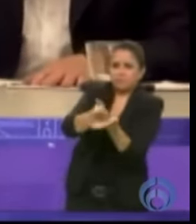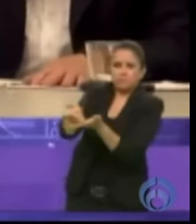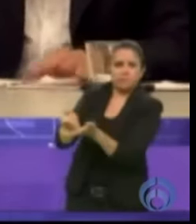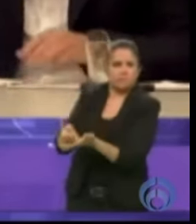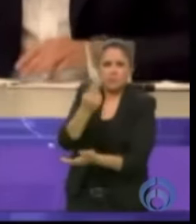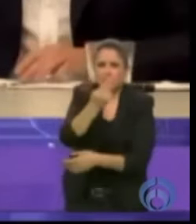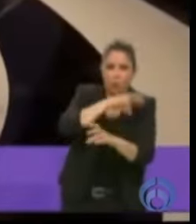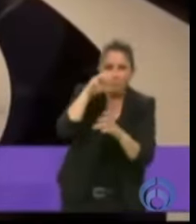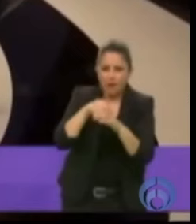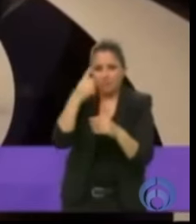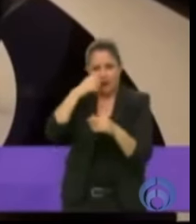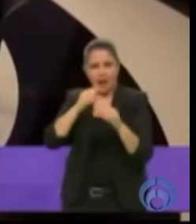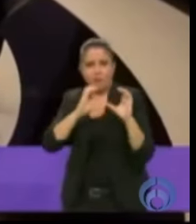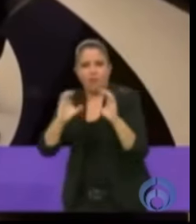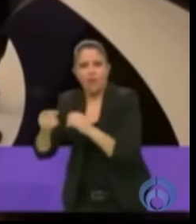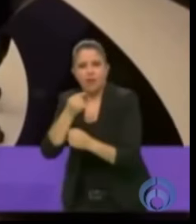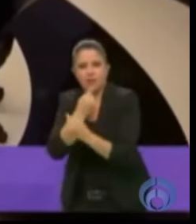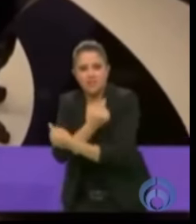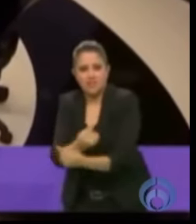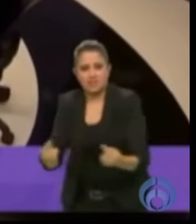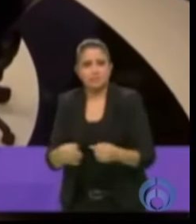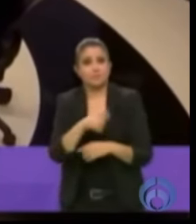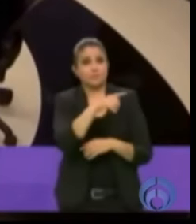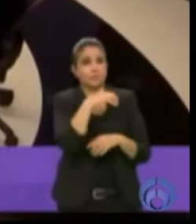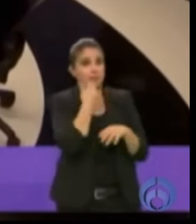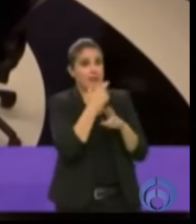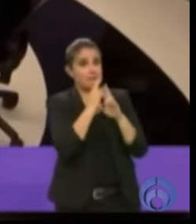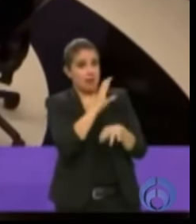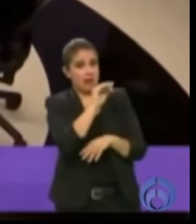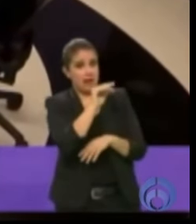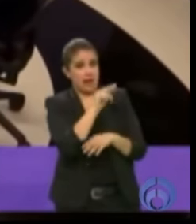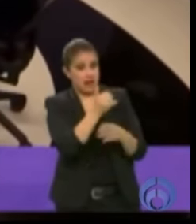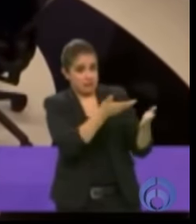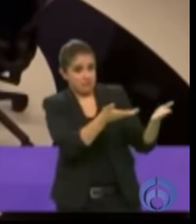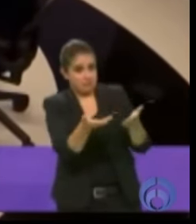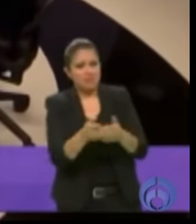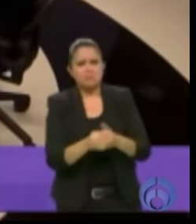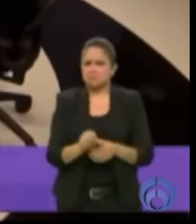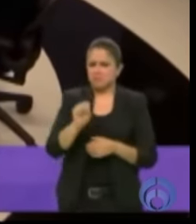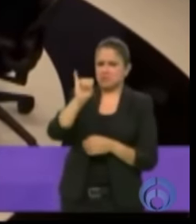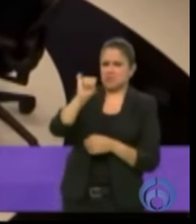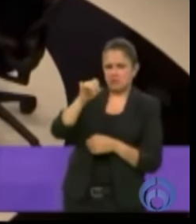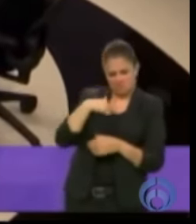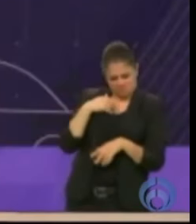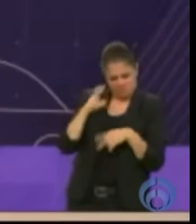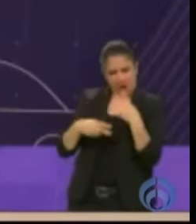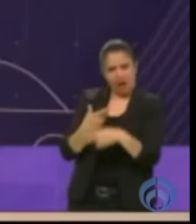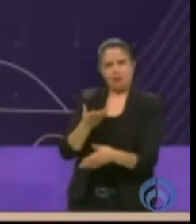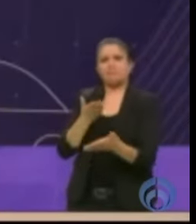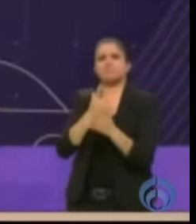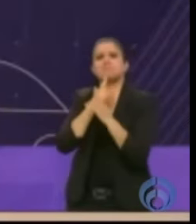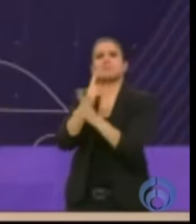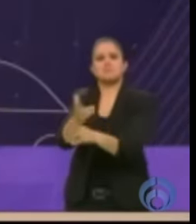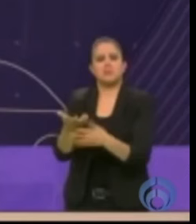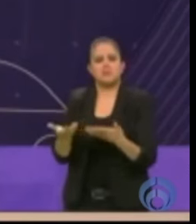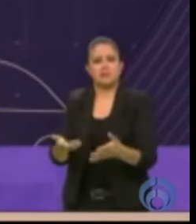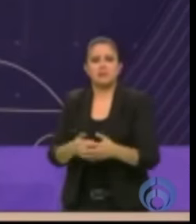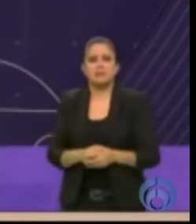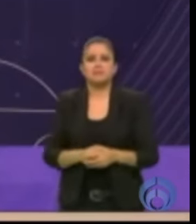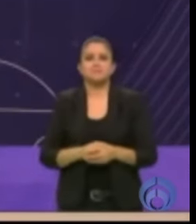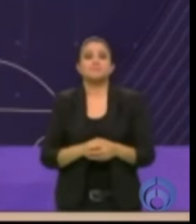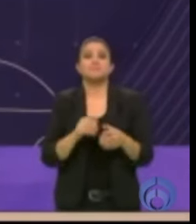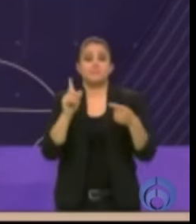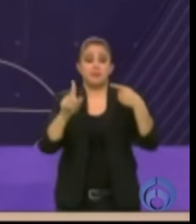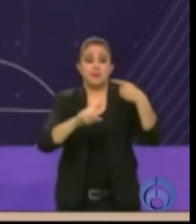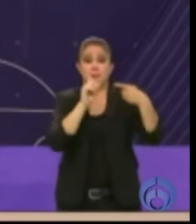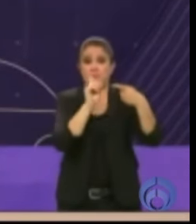individual encomiable, creo que es un participante irrelevante, porque la manera como vemos los números y lo que está en juego en realidad